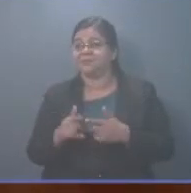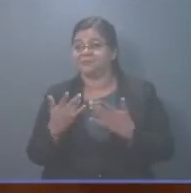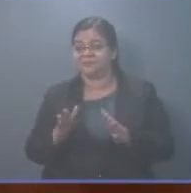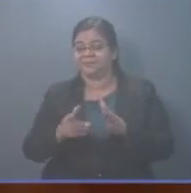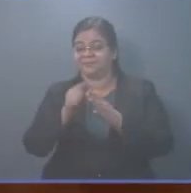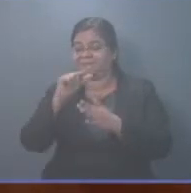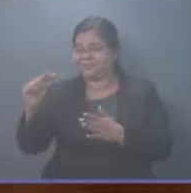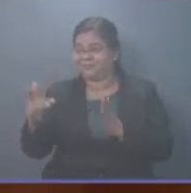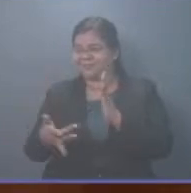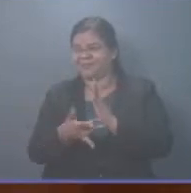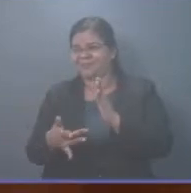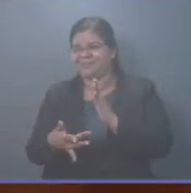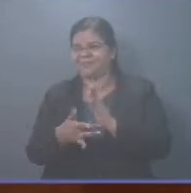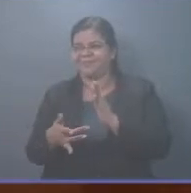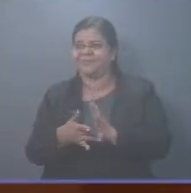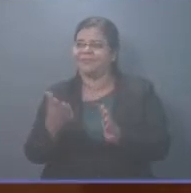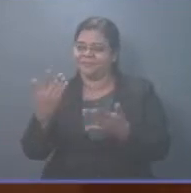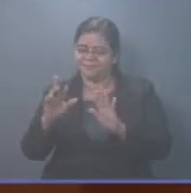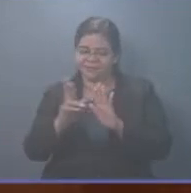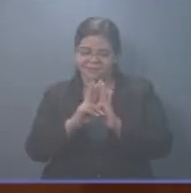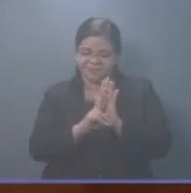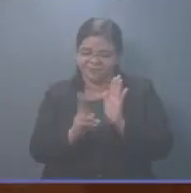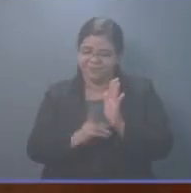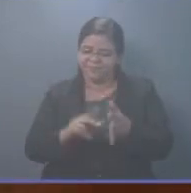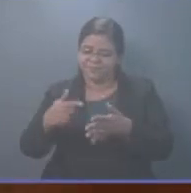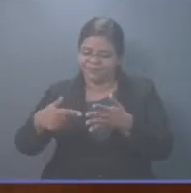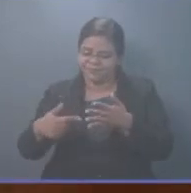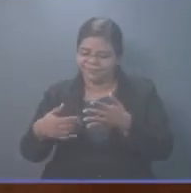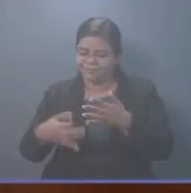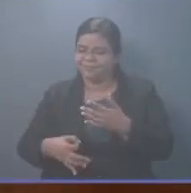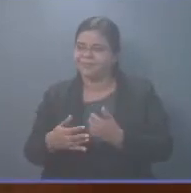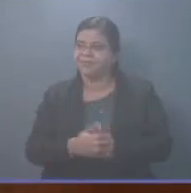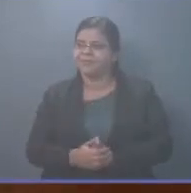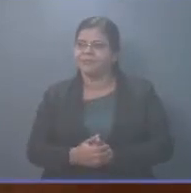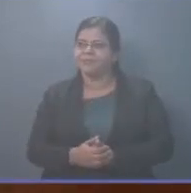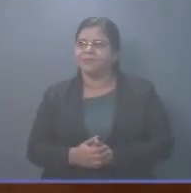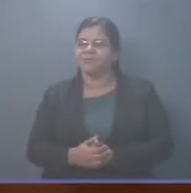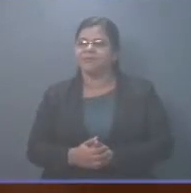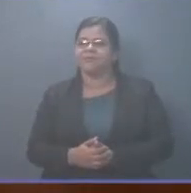técnicos será definido en el reglamento de la presente ley.